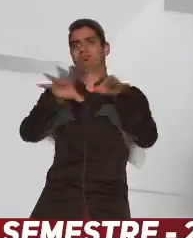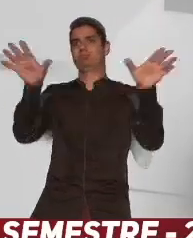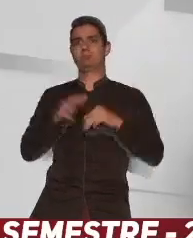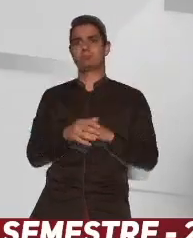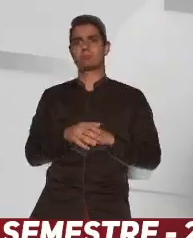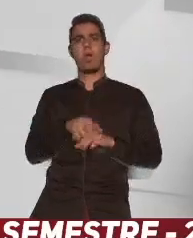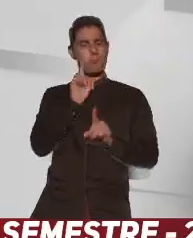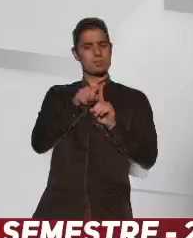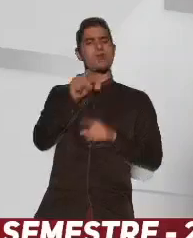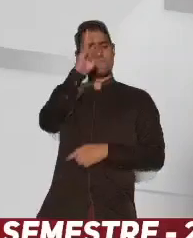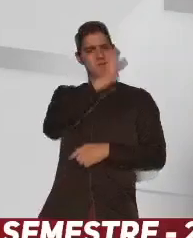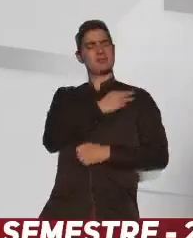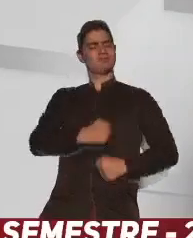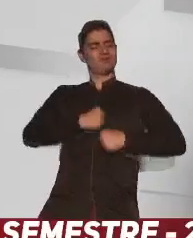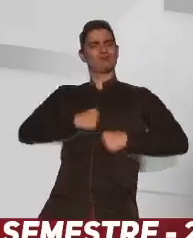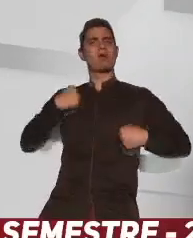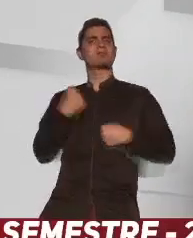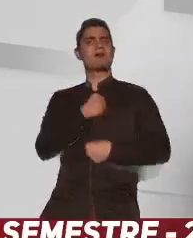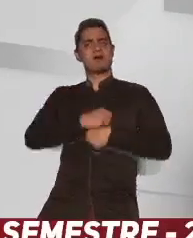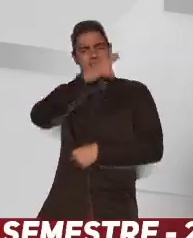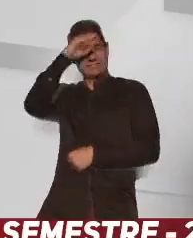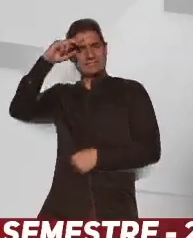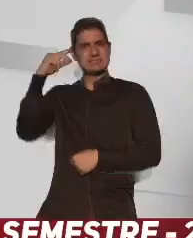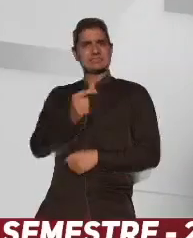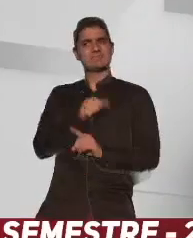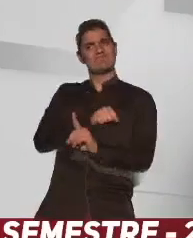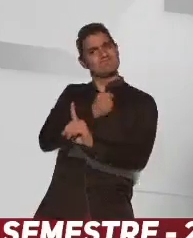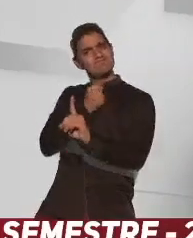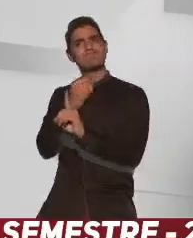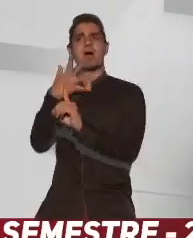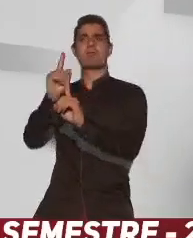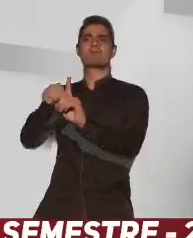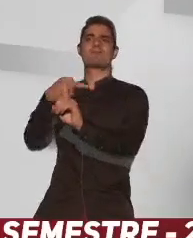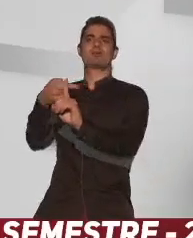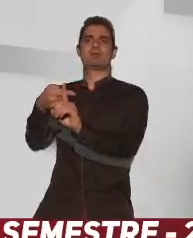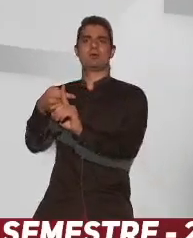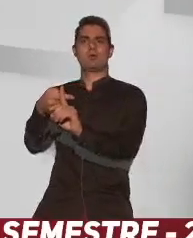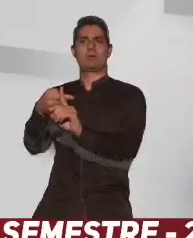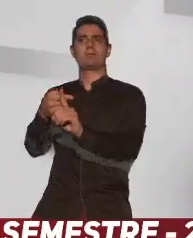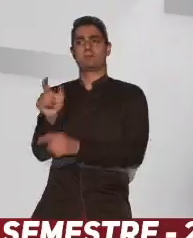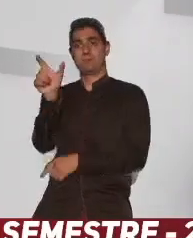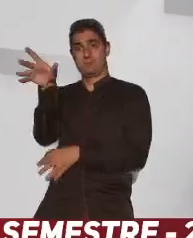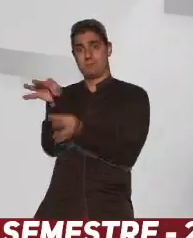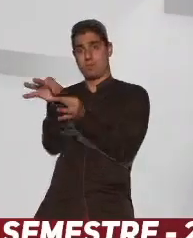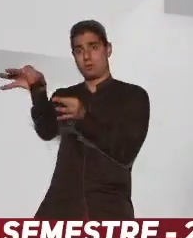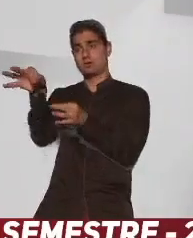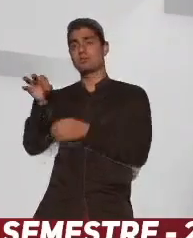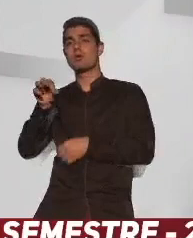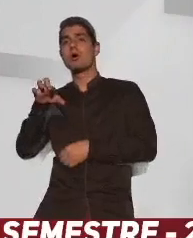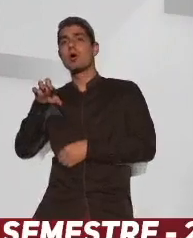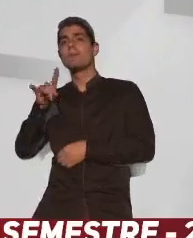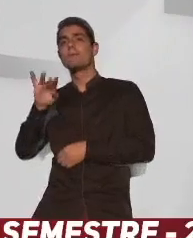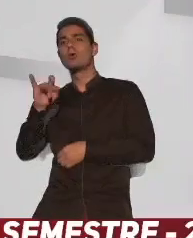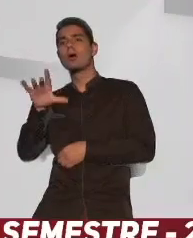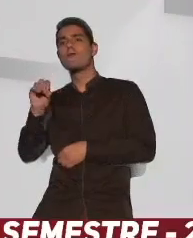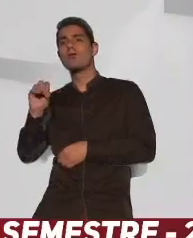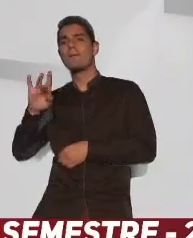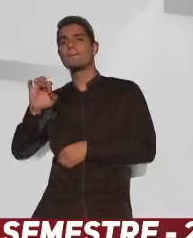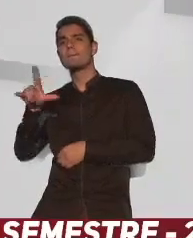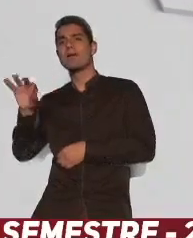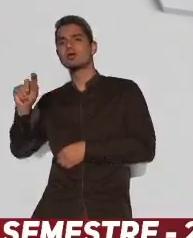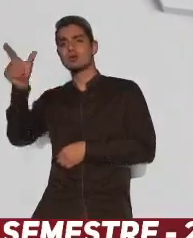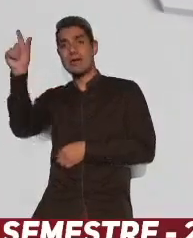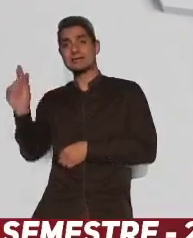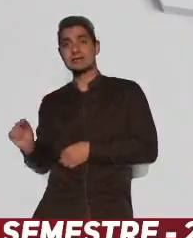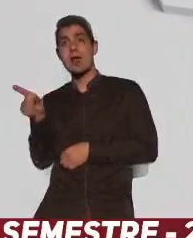integral, impactamos positivamente. Este es el caso del municipio de Pueblo Bello, en el departamento del Cesar, donde su alcalde,